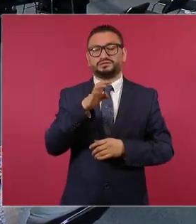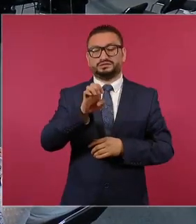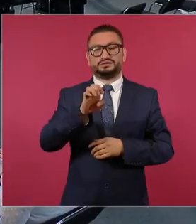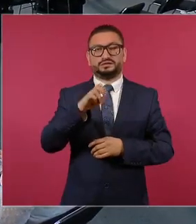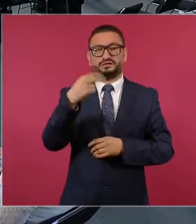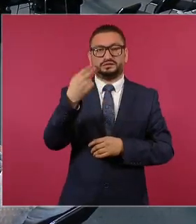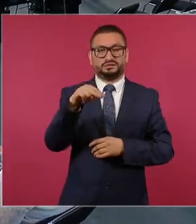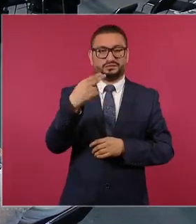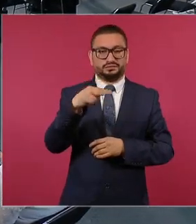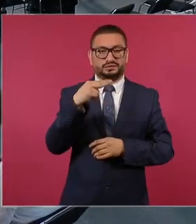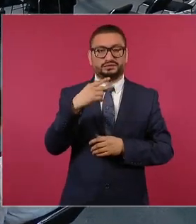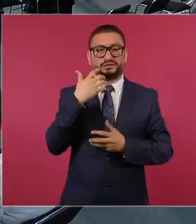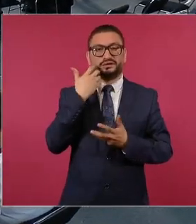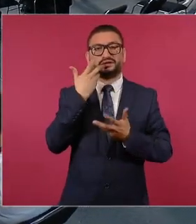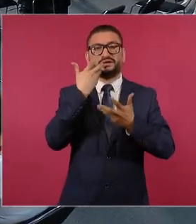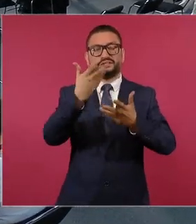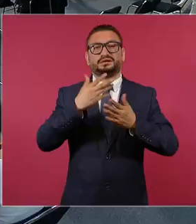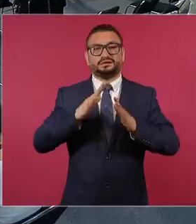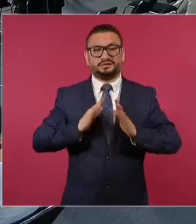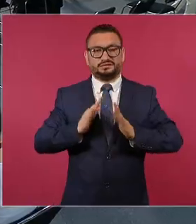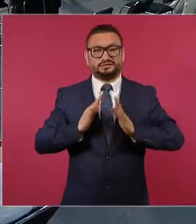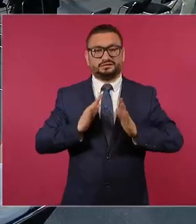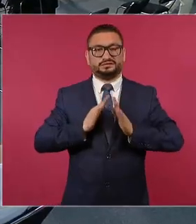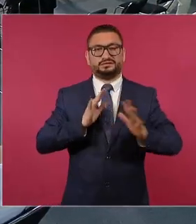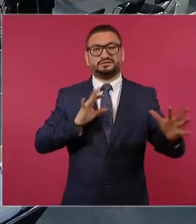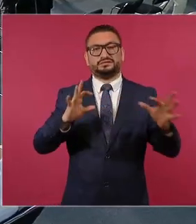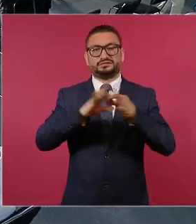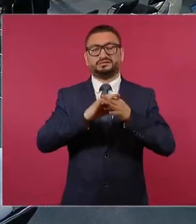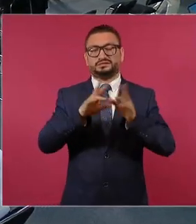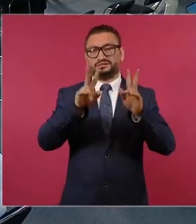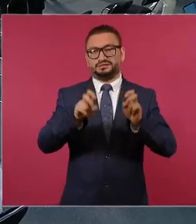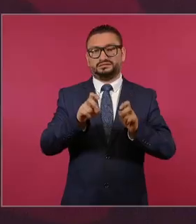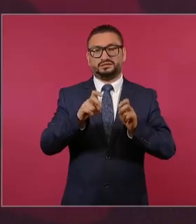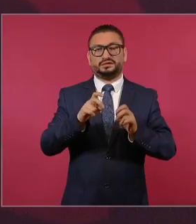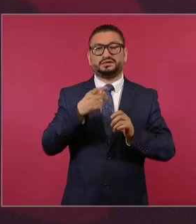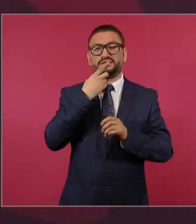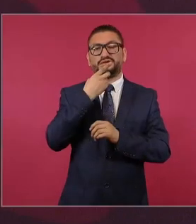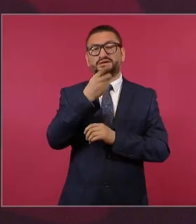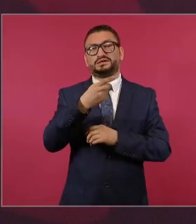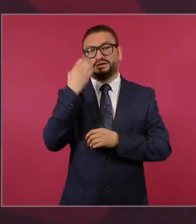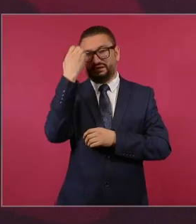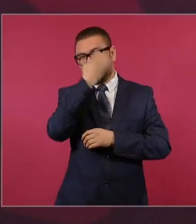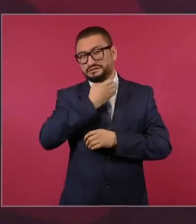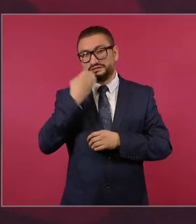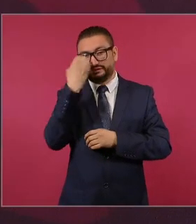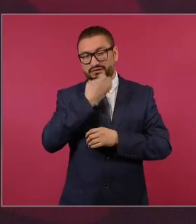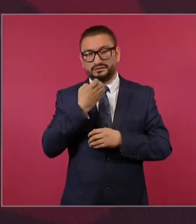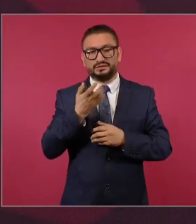Que se llama que quería entrar al ejército, porque tiene que ver con el ejército. Y que le hicieron el examen.